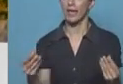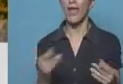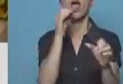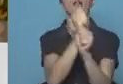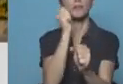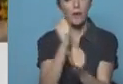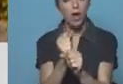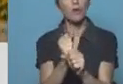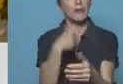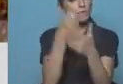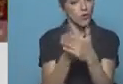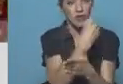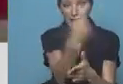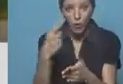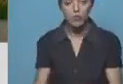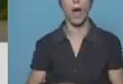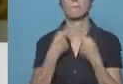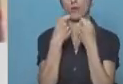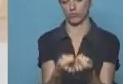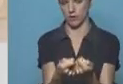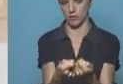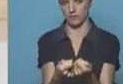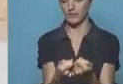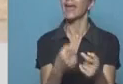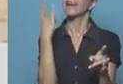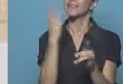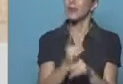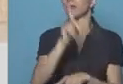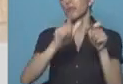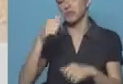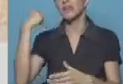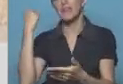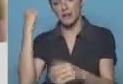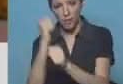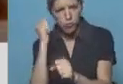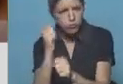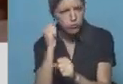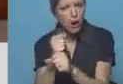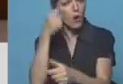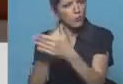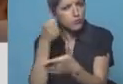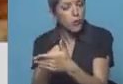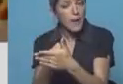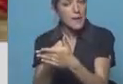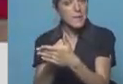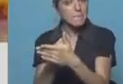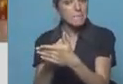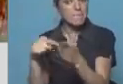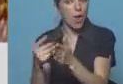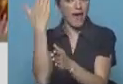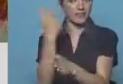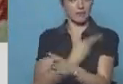trabajo que cada uno de los argentinos hacía. Siempre los argentinos se esforzaban y trabajaban, pero el Estado no los